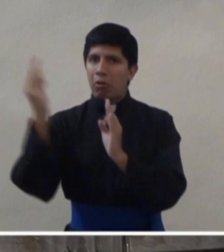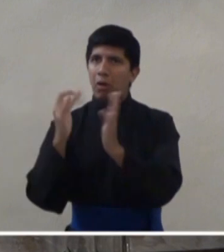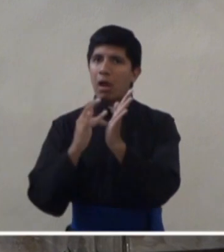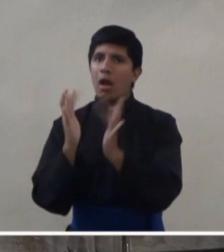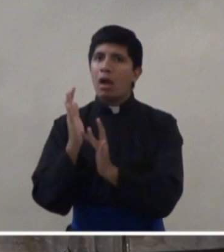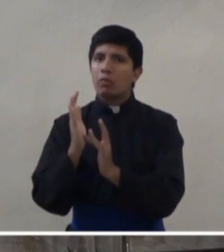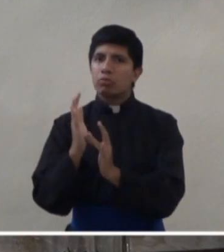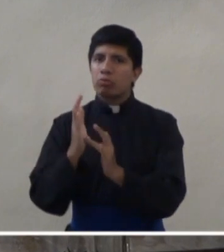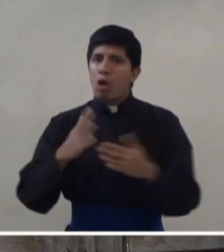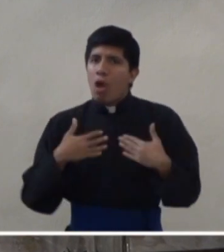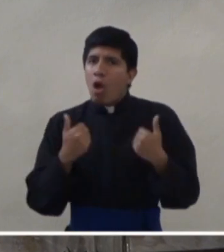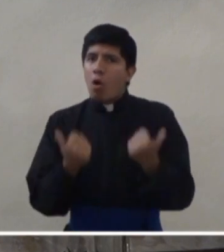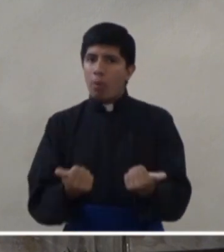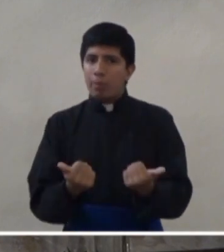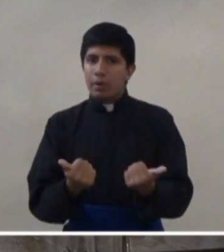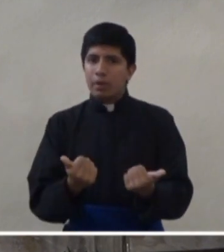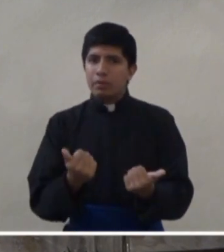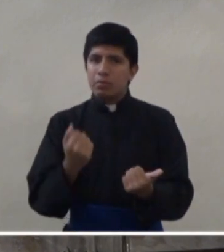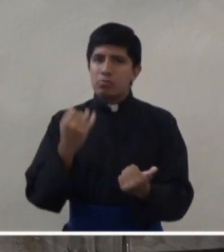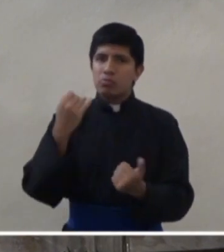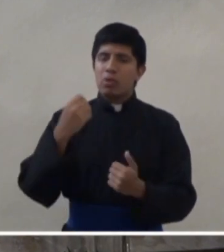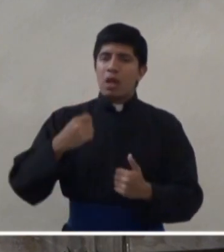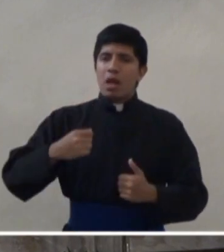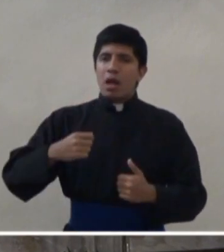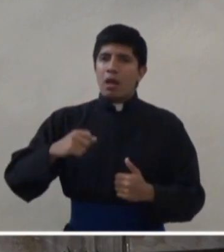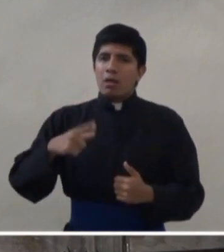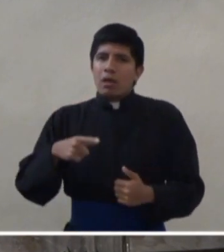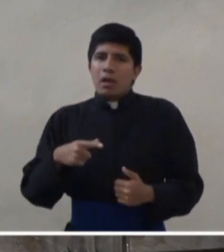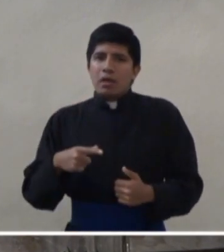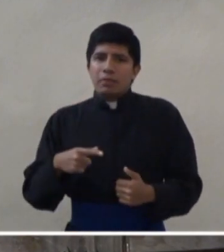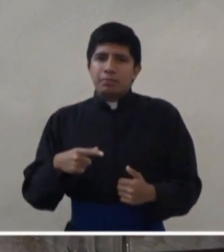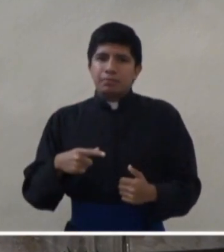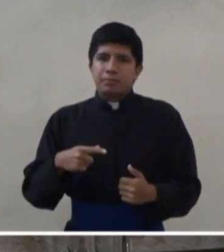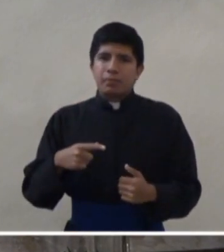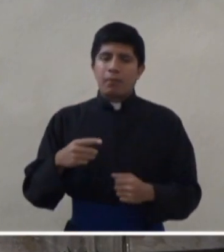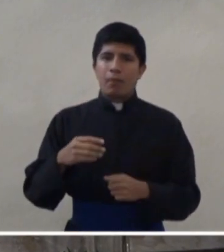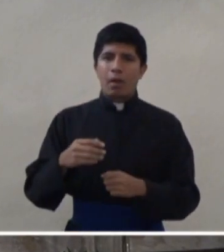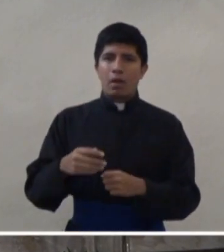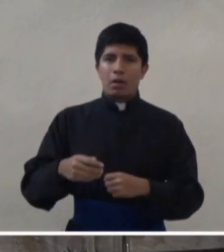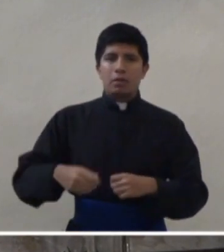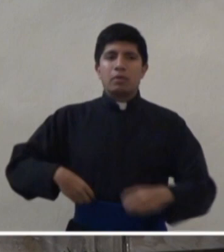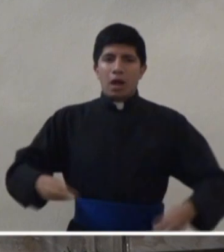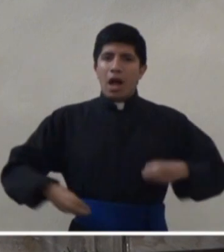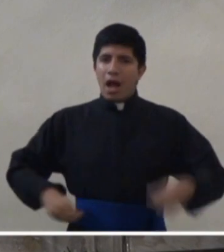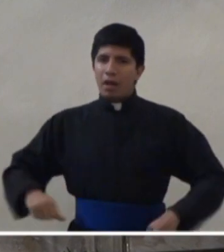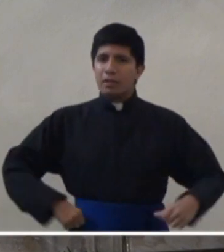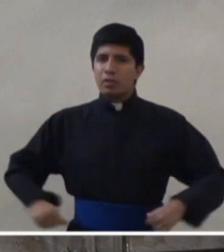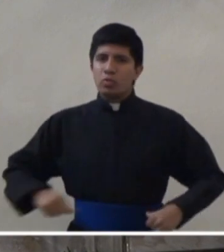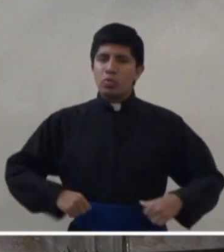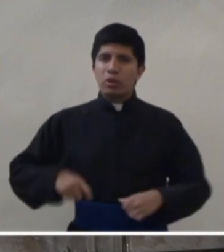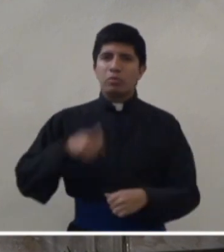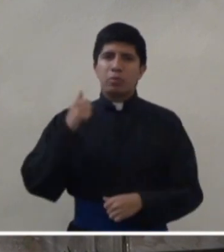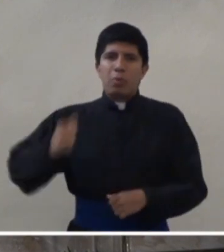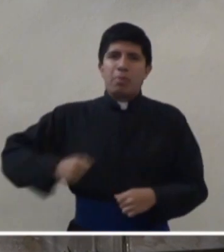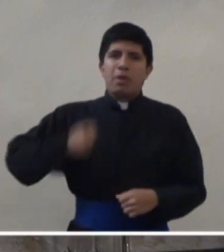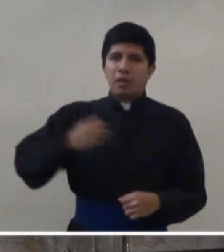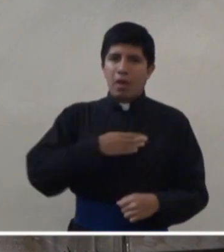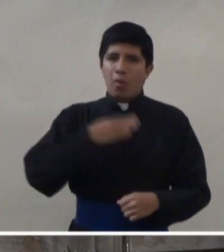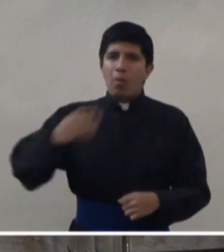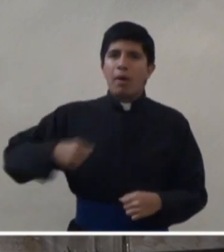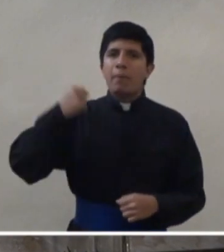podamos comprender las actitudes propias del buen pastor y